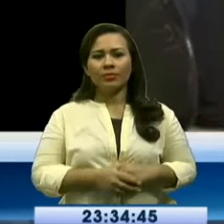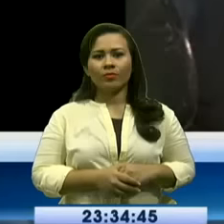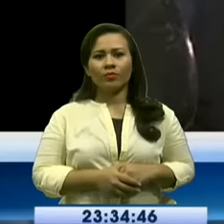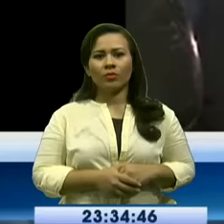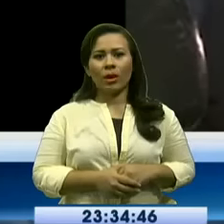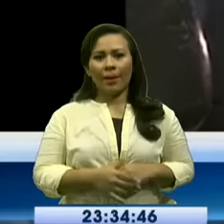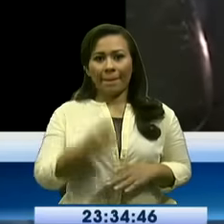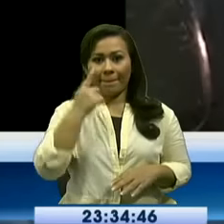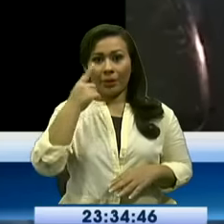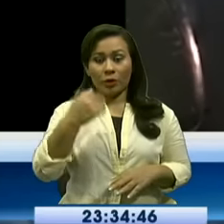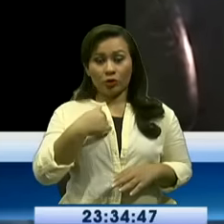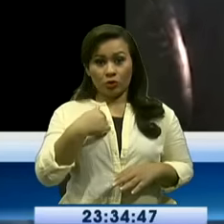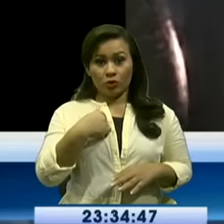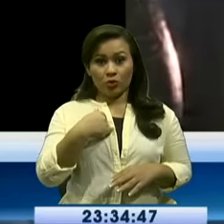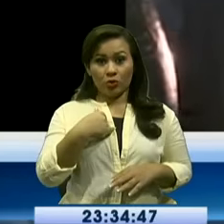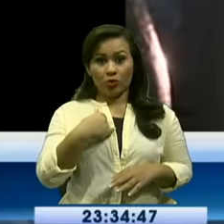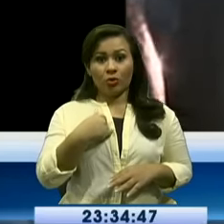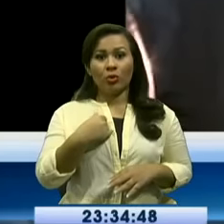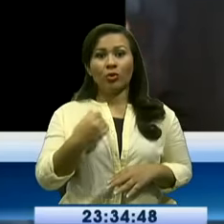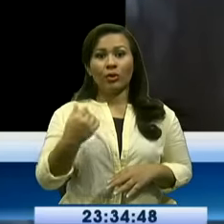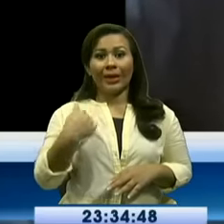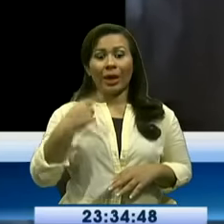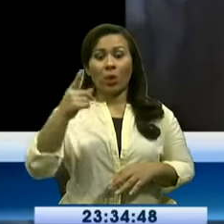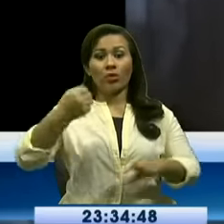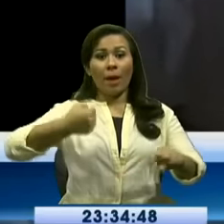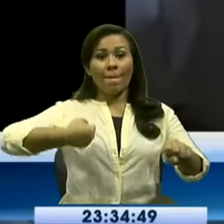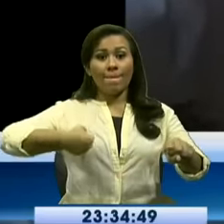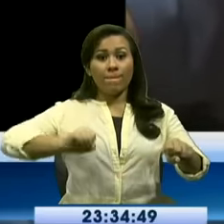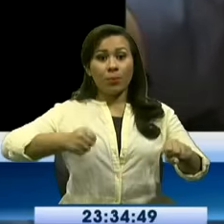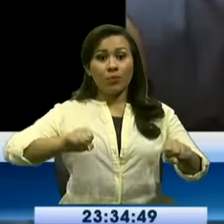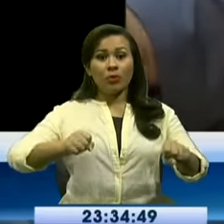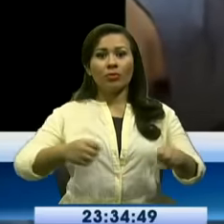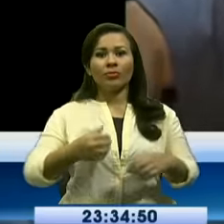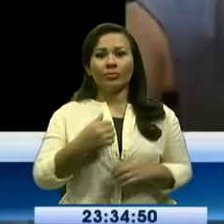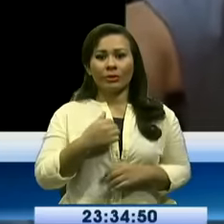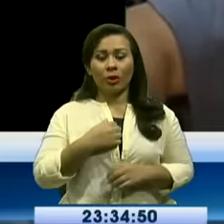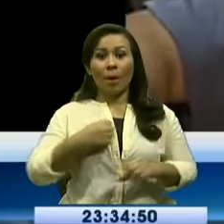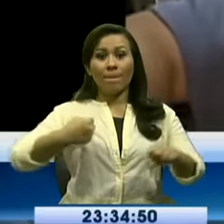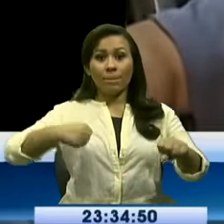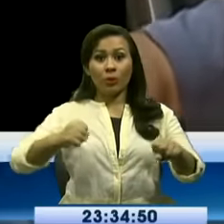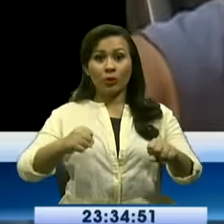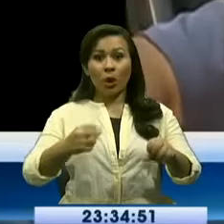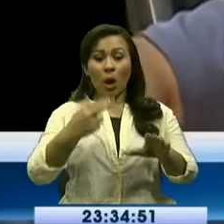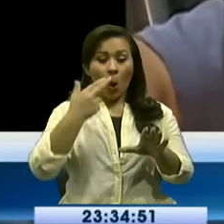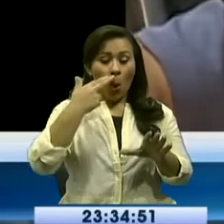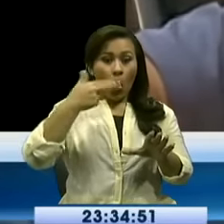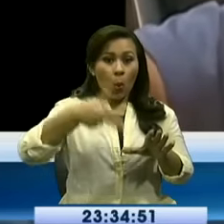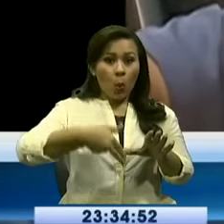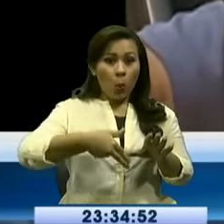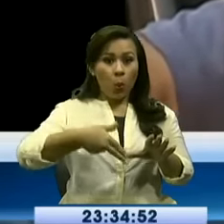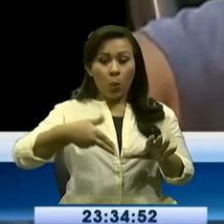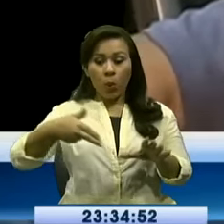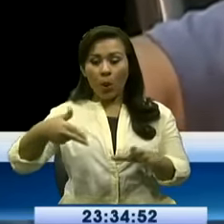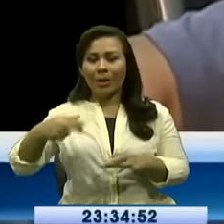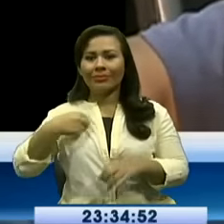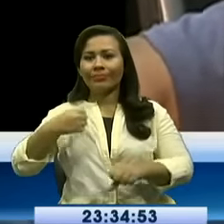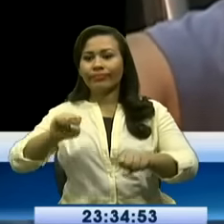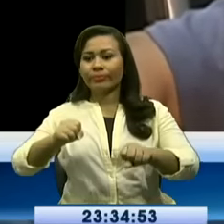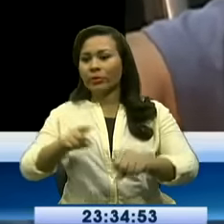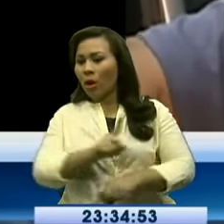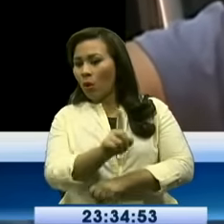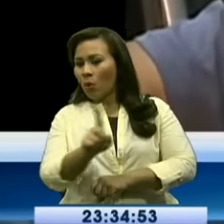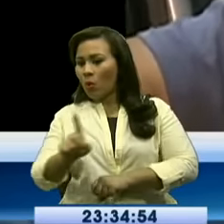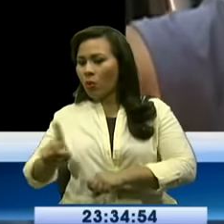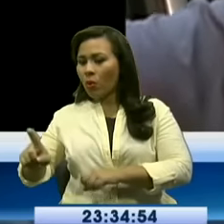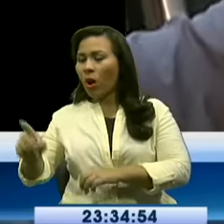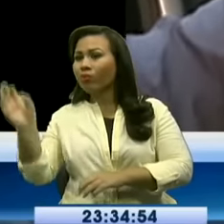Quizás, mire, por decir, yo en mi caso tengo una moto, y yo le sacaba a mi moto, me venía en mi moto, conseguía gasolina aquí para movilizarme. O